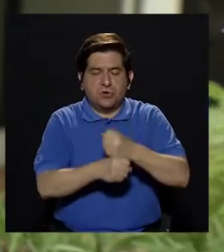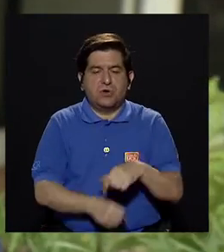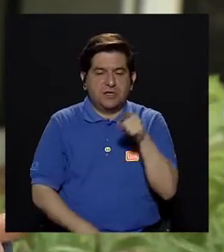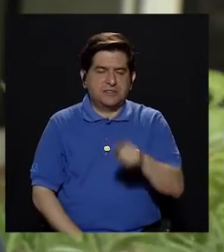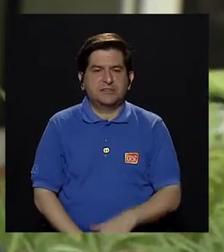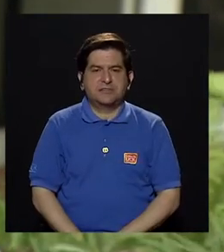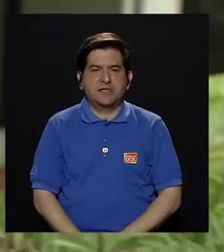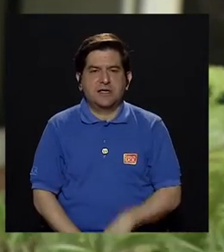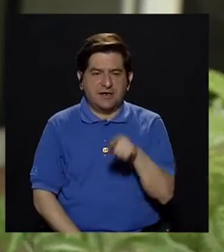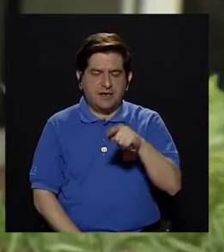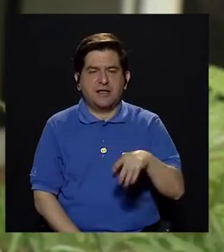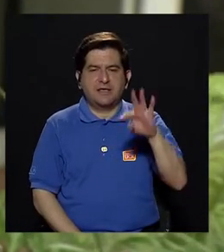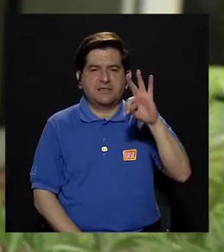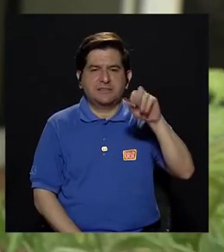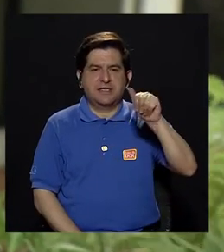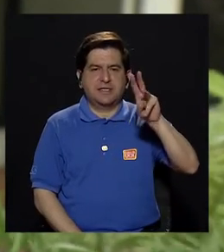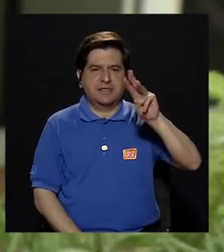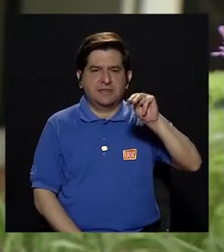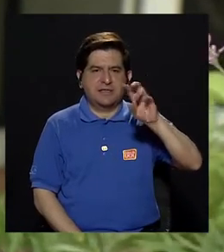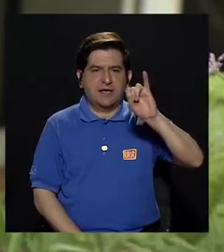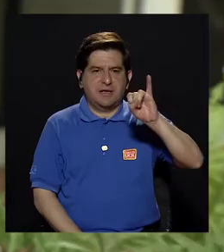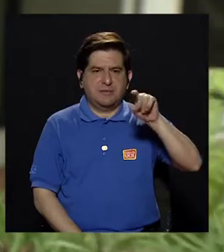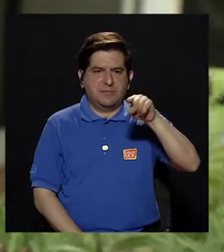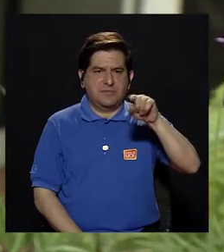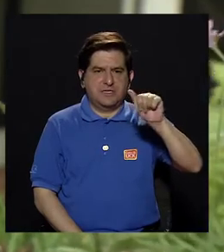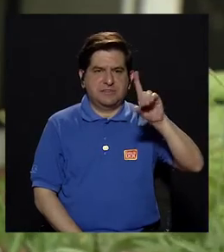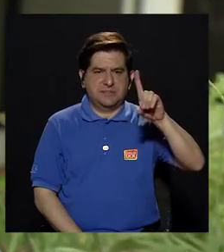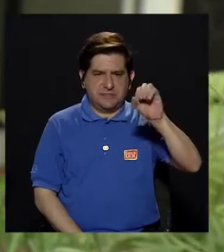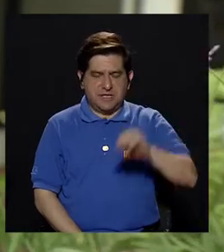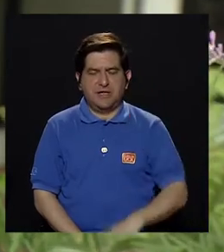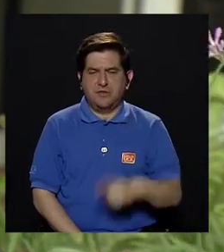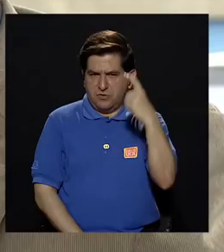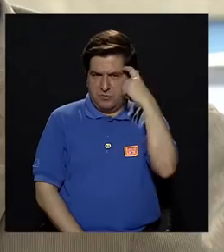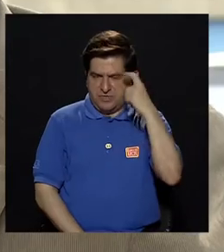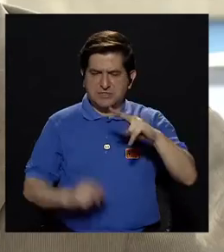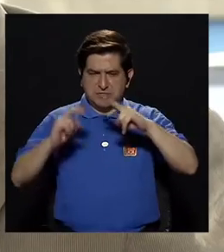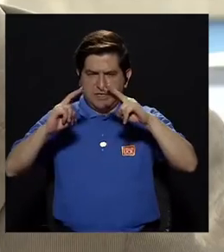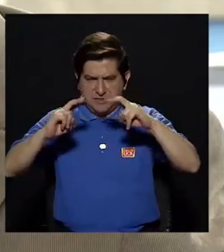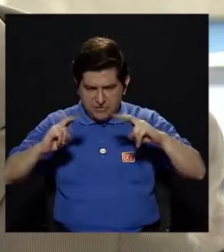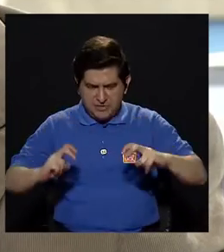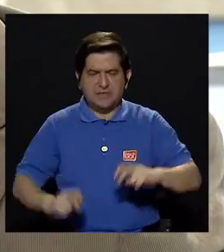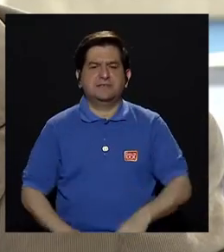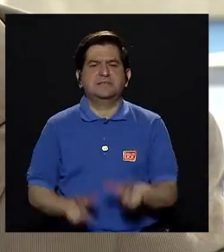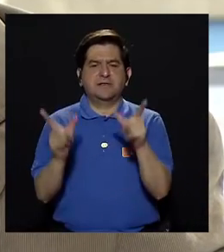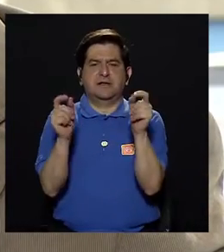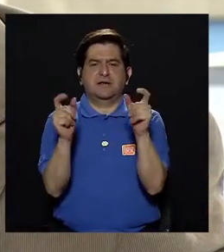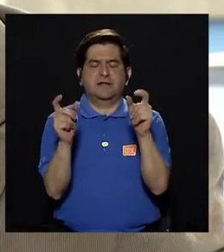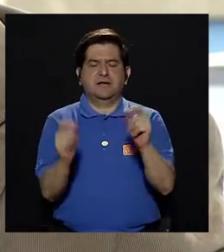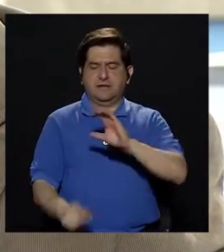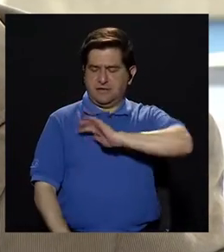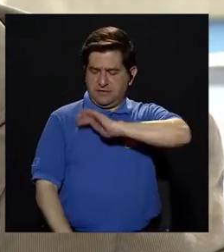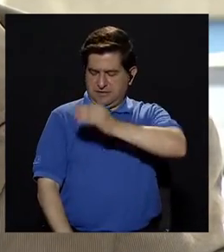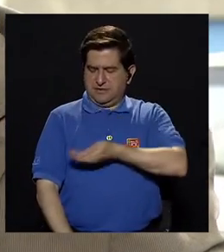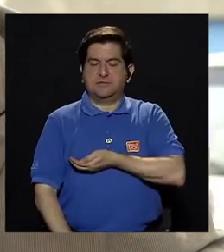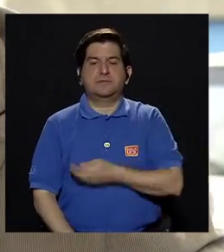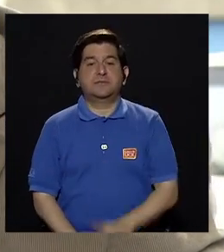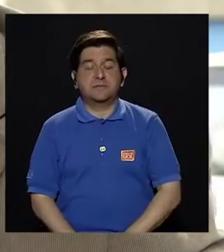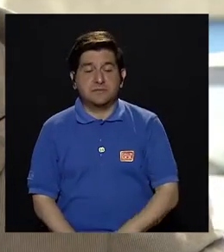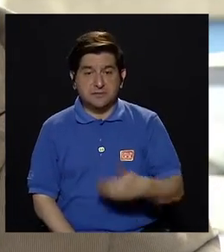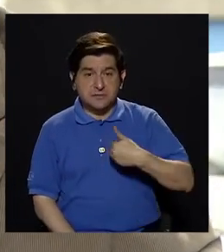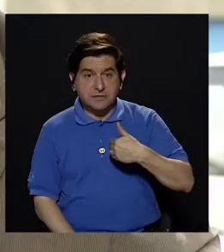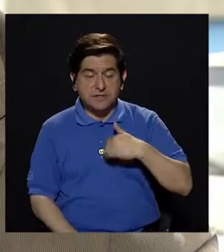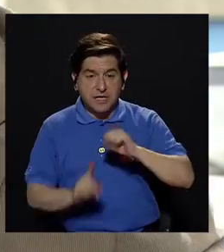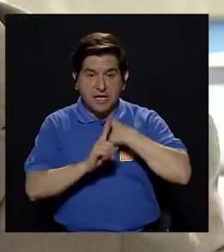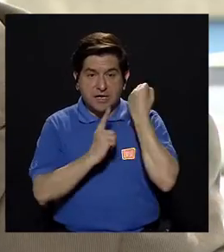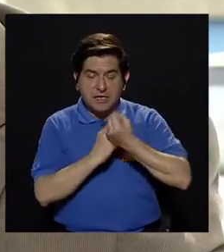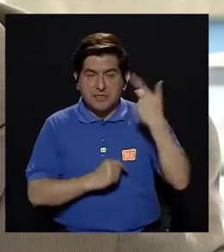el cribado, ¿verdad? O el tamizado para cáncer de mama. Y entonces, si tiene algún factor